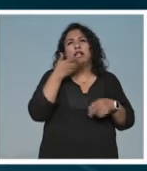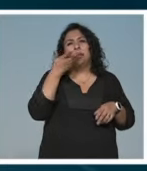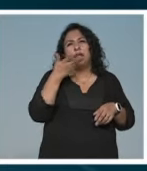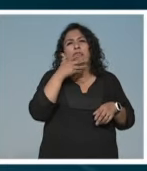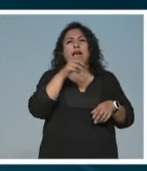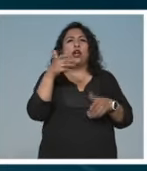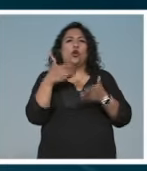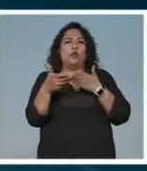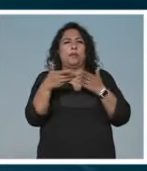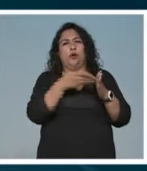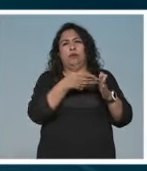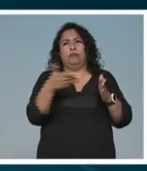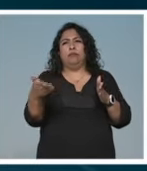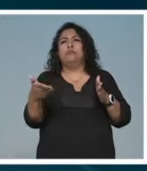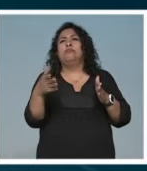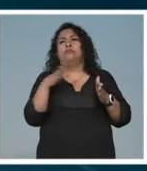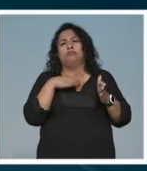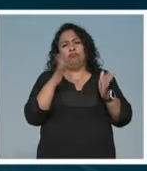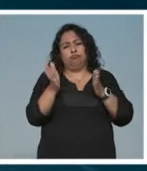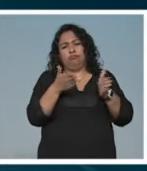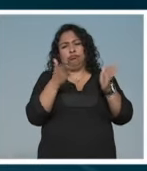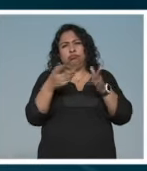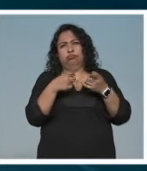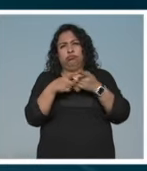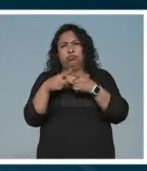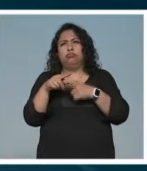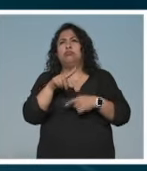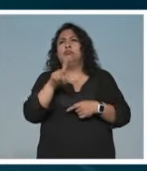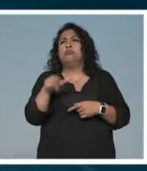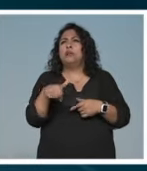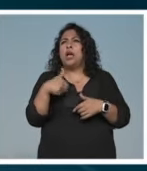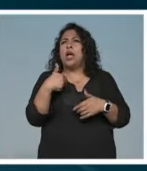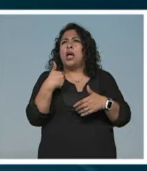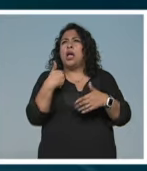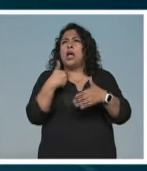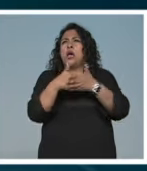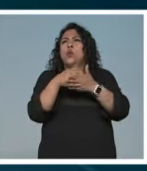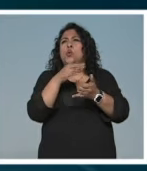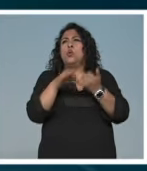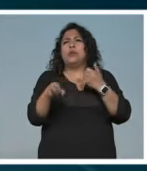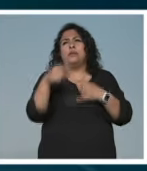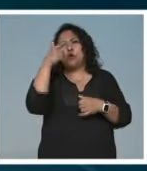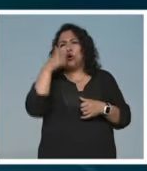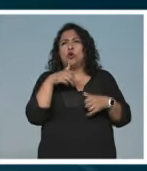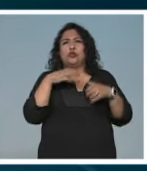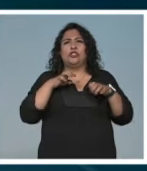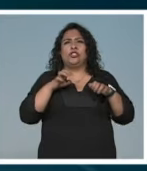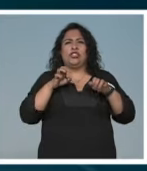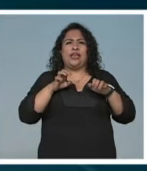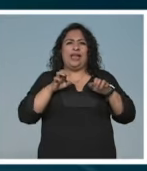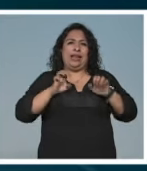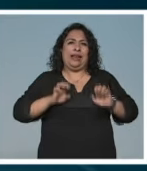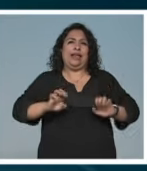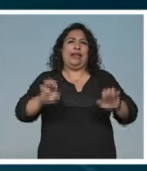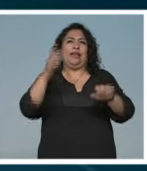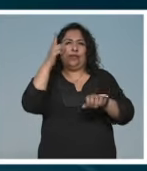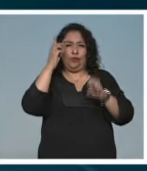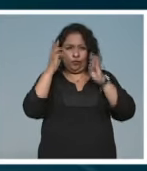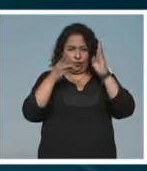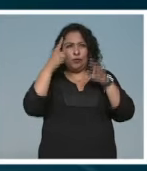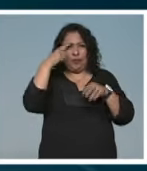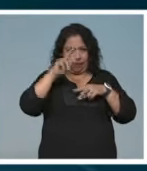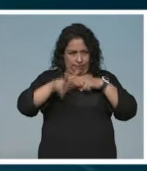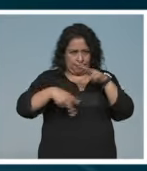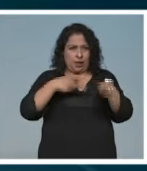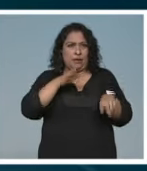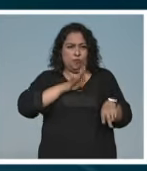a lo contemporáneo, paseando por un montón de filtros, hasta vamos a tener una noche de gala de tango en una noche de museo para que puedan